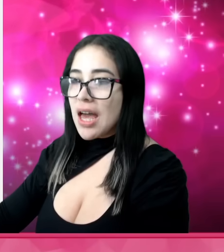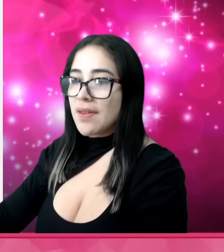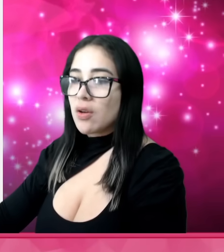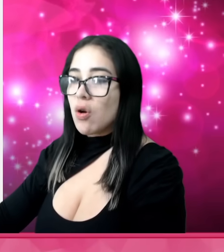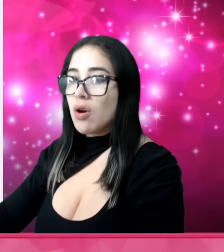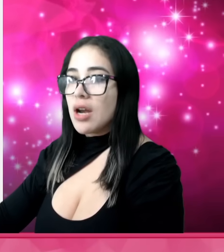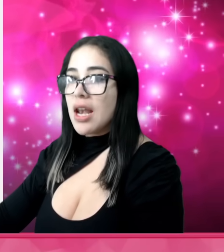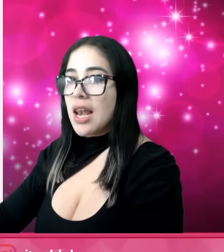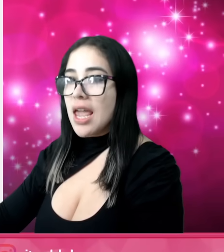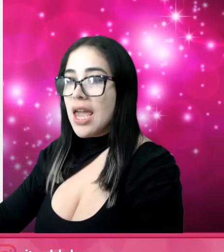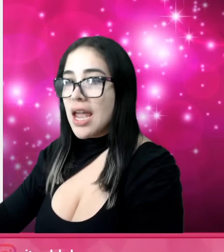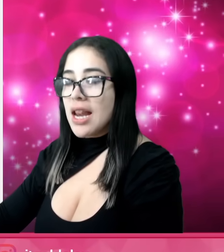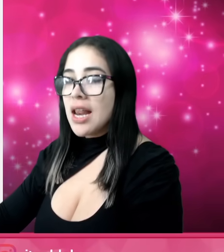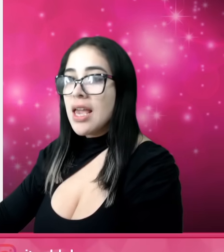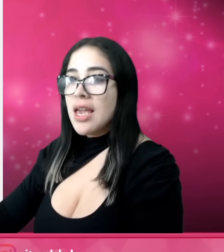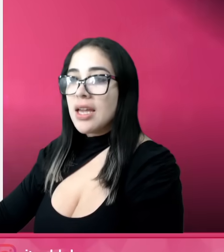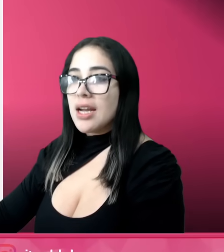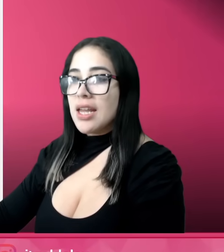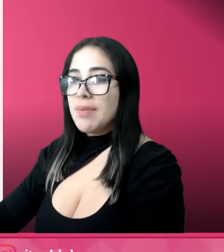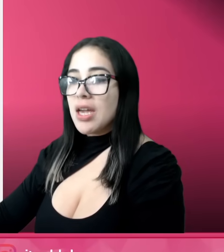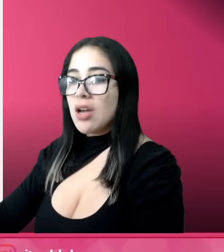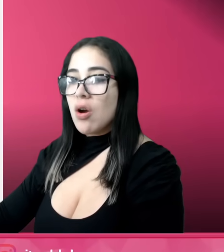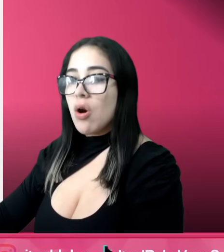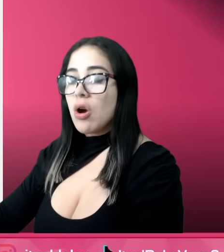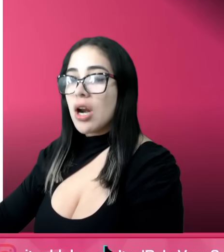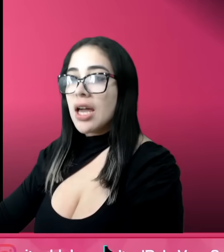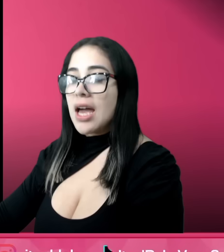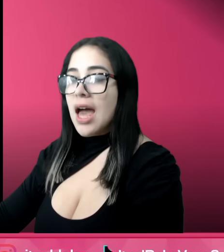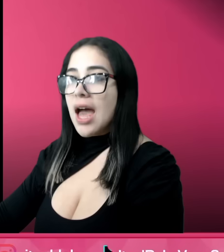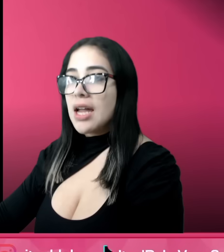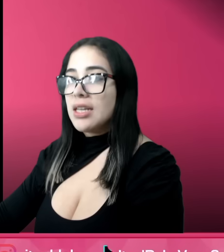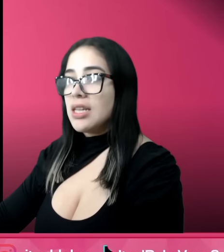actividad con el crimen